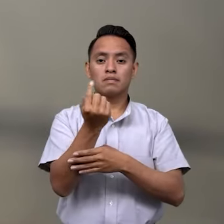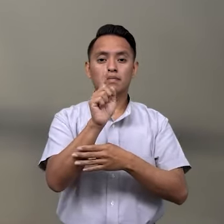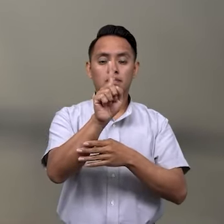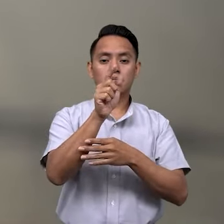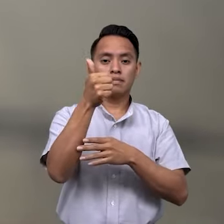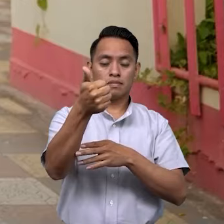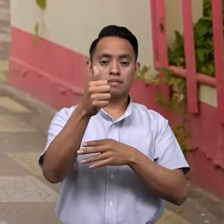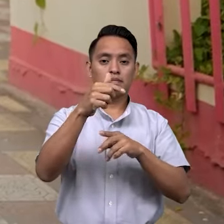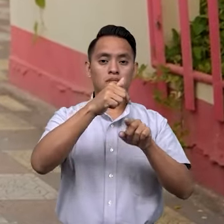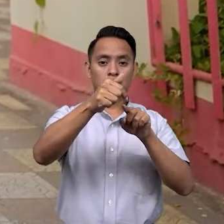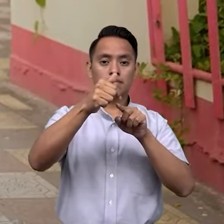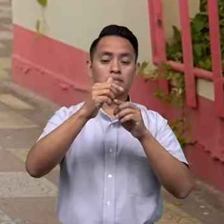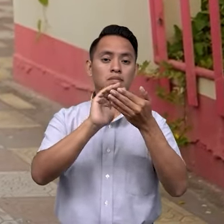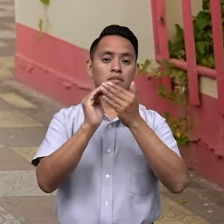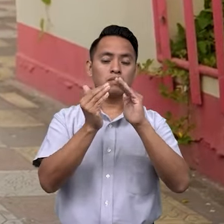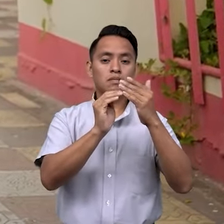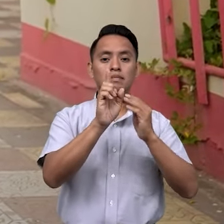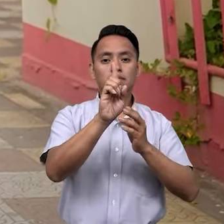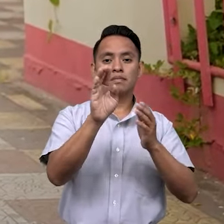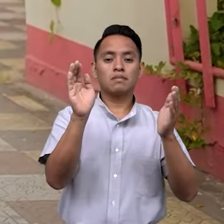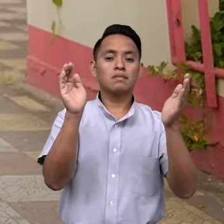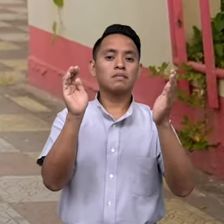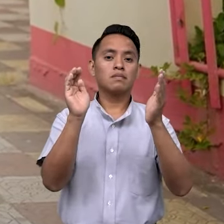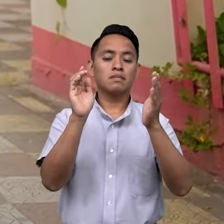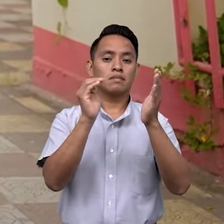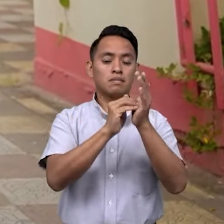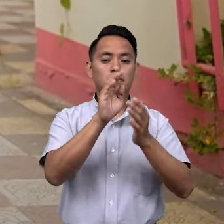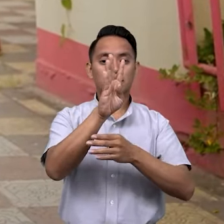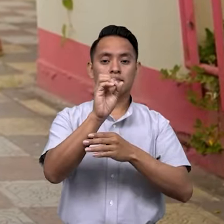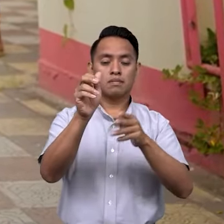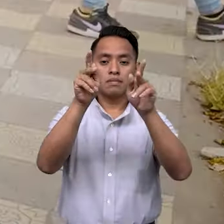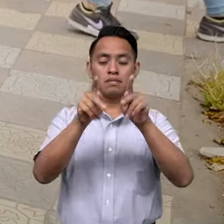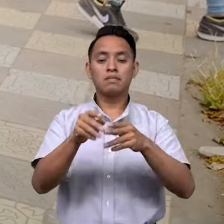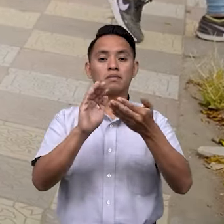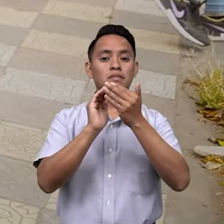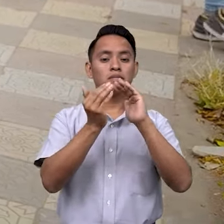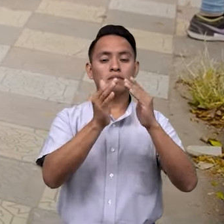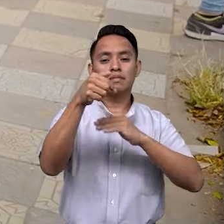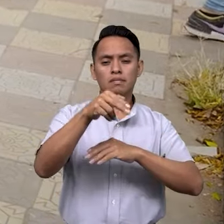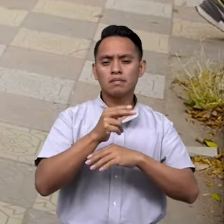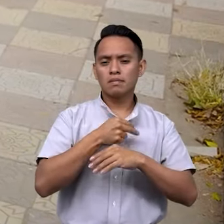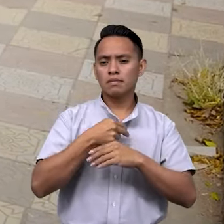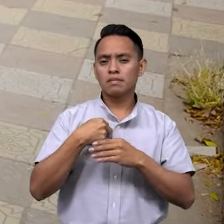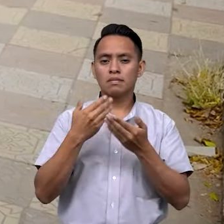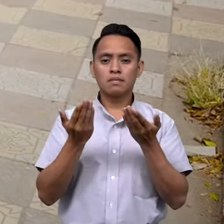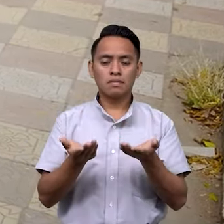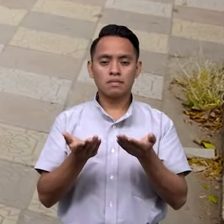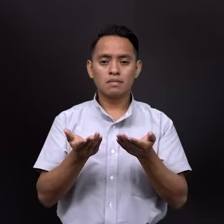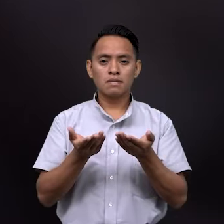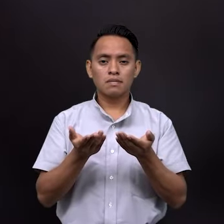una comunidad llamada San Marco, atendíamos 1.400 habitantes. En esta comunidad nosotros hicimos